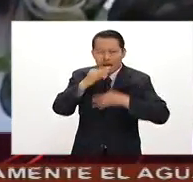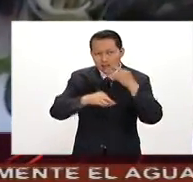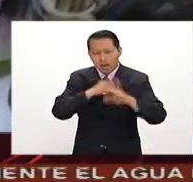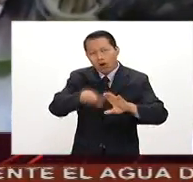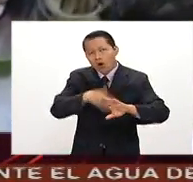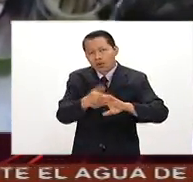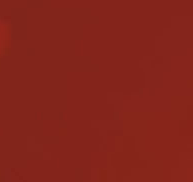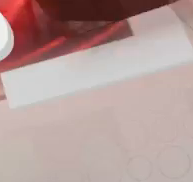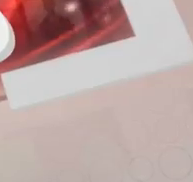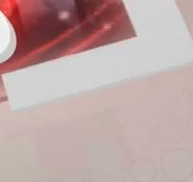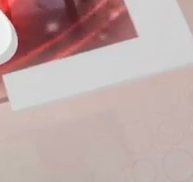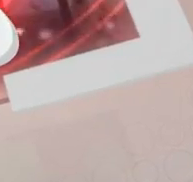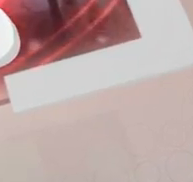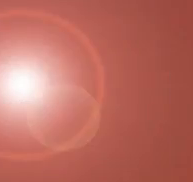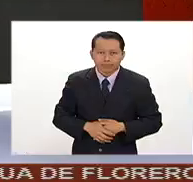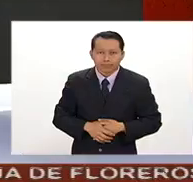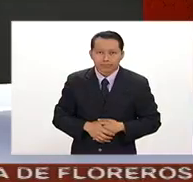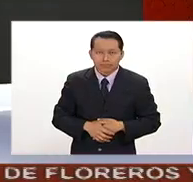Rousseff.